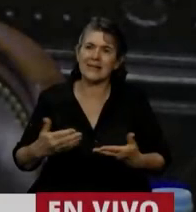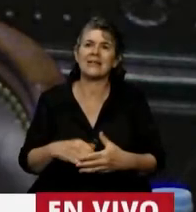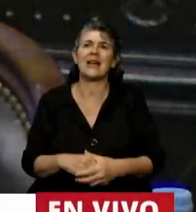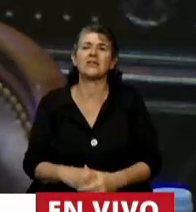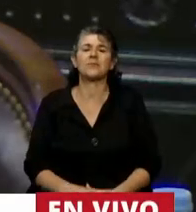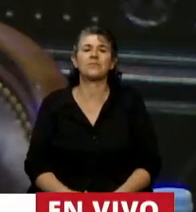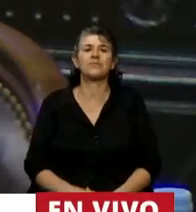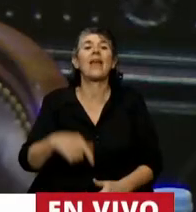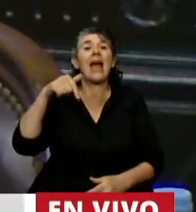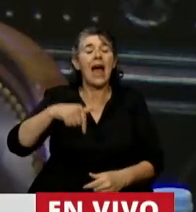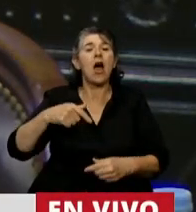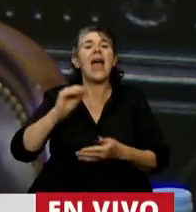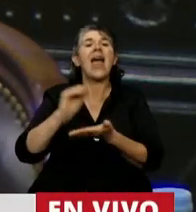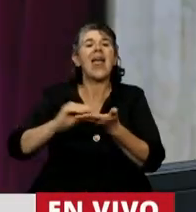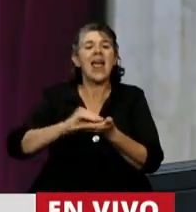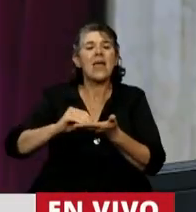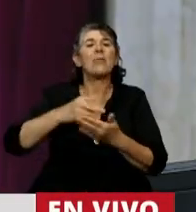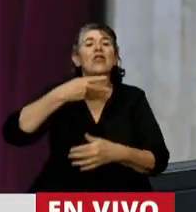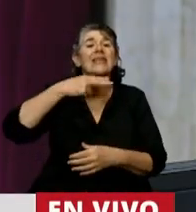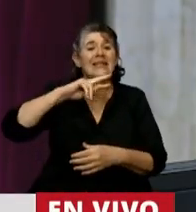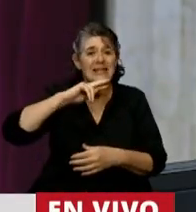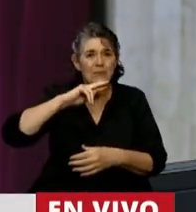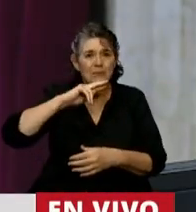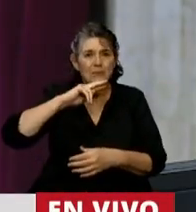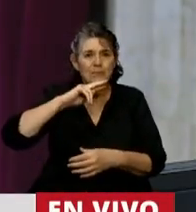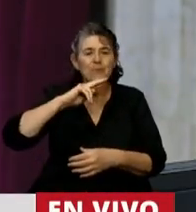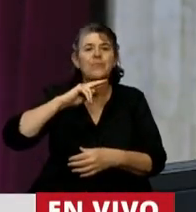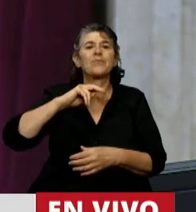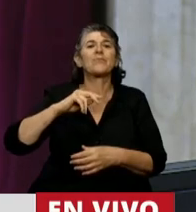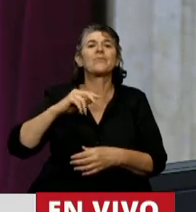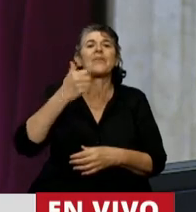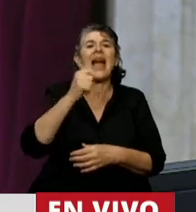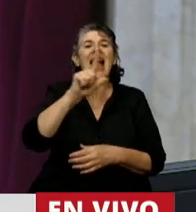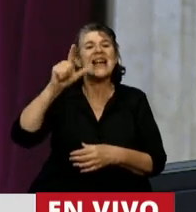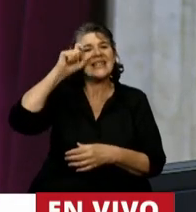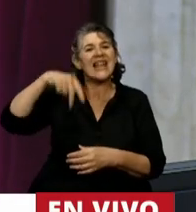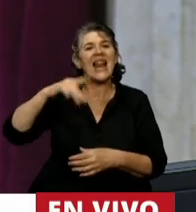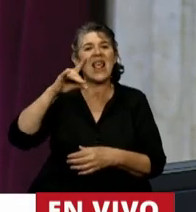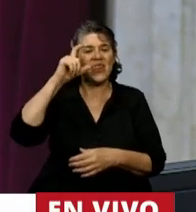Continúa en el uso de la palabra el diputado sanjuanino Gualberto Enrique Allende.